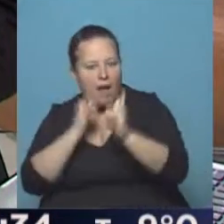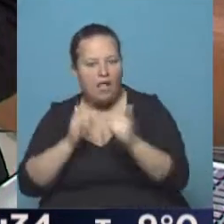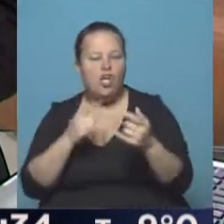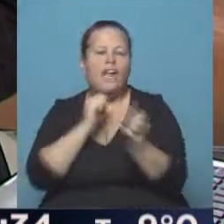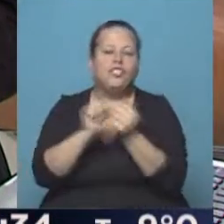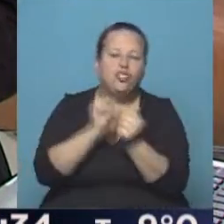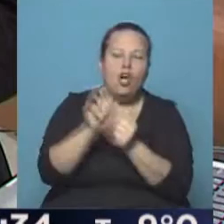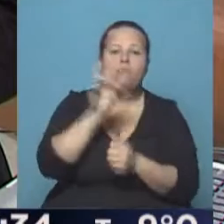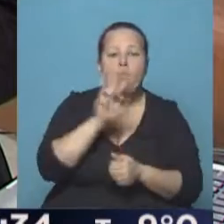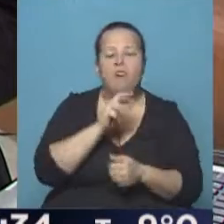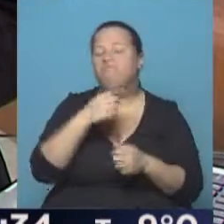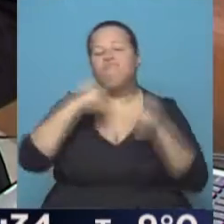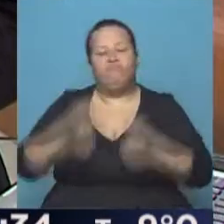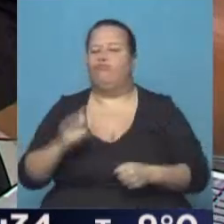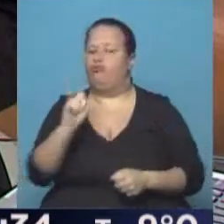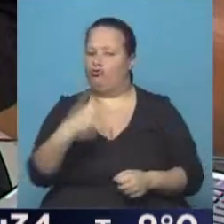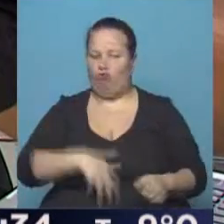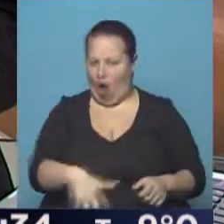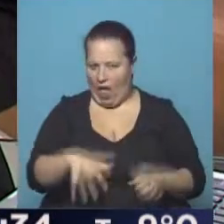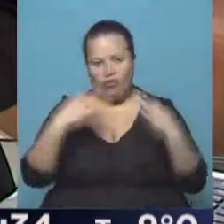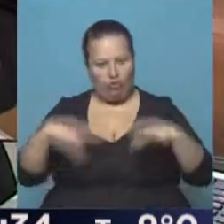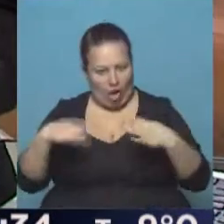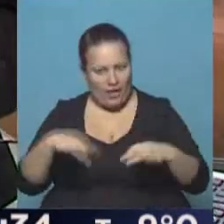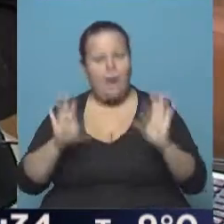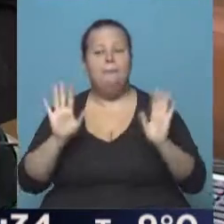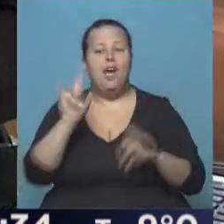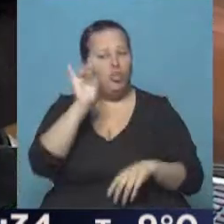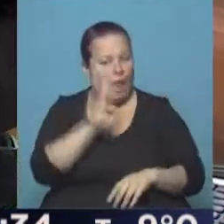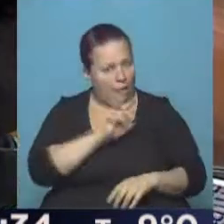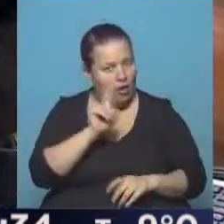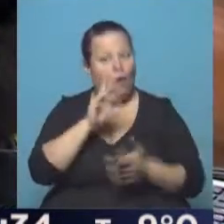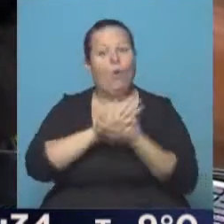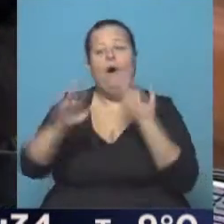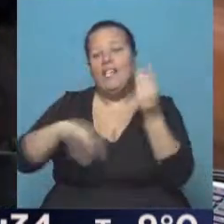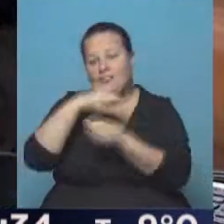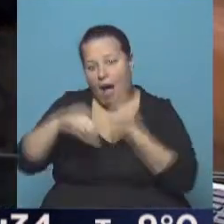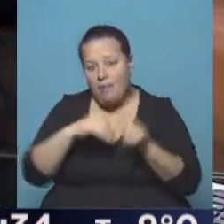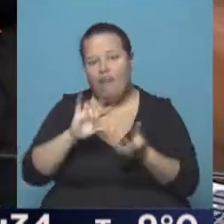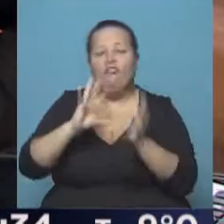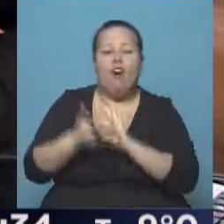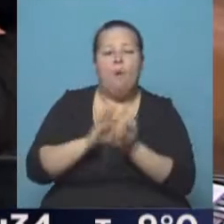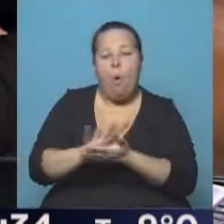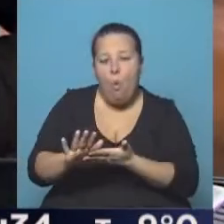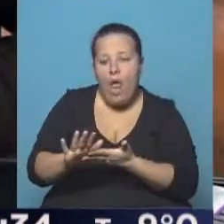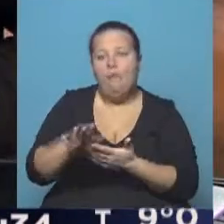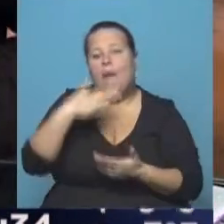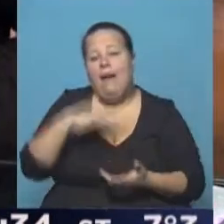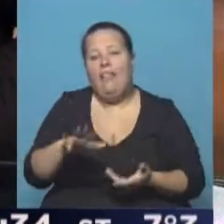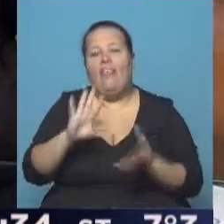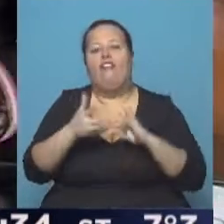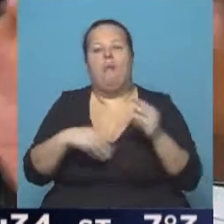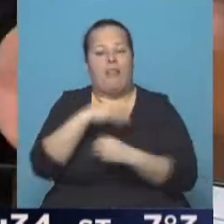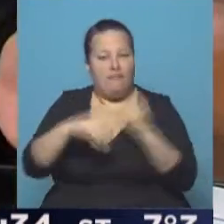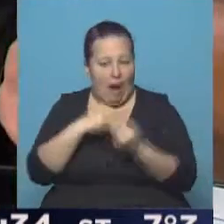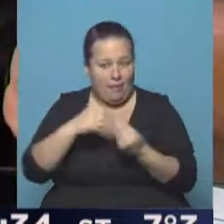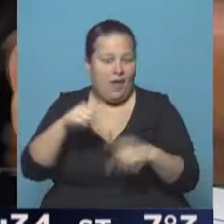o historias de mujeres que deciden tener hijos solas, pero no solamente ellas. Son nuevas familias, son nuevas formas de entender el concepto